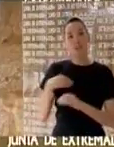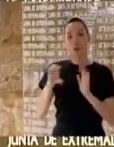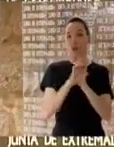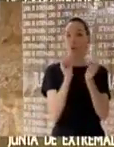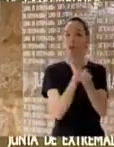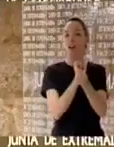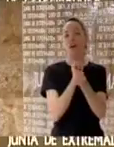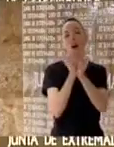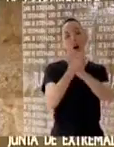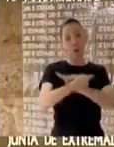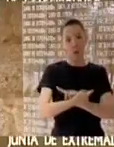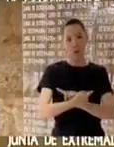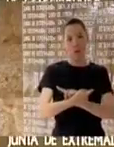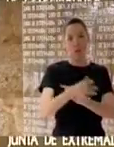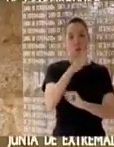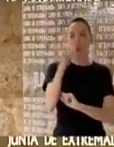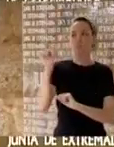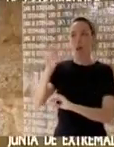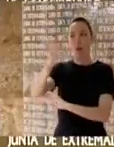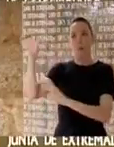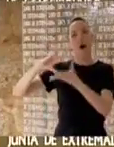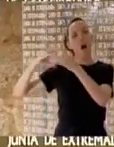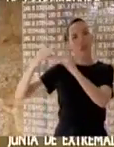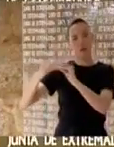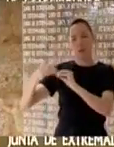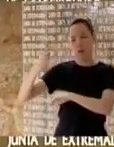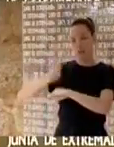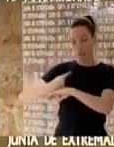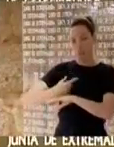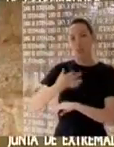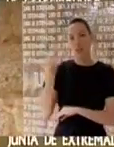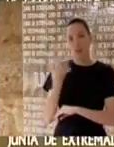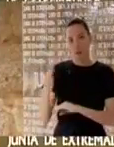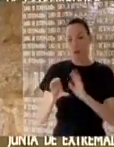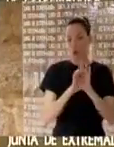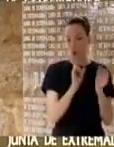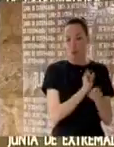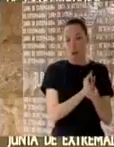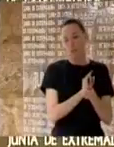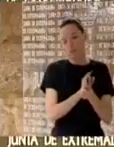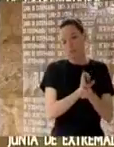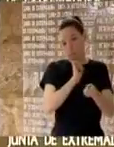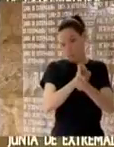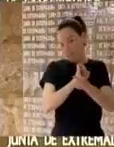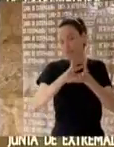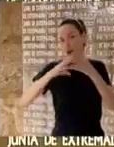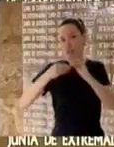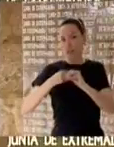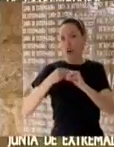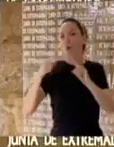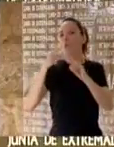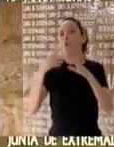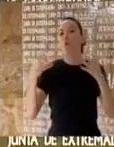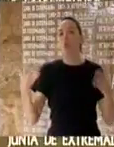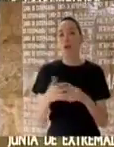si proponemos una europeización del delito de rebelión en nuestro Código Penal, precisamente es para defender a nuestra Constitución, como bien ha